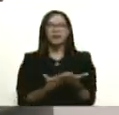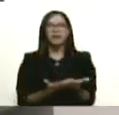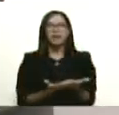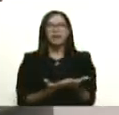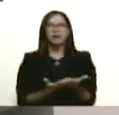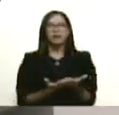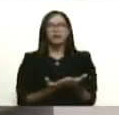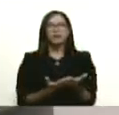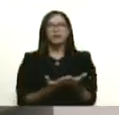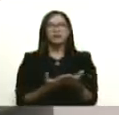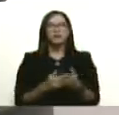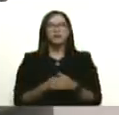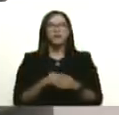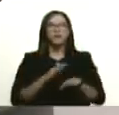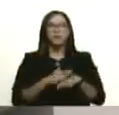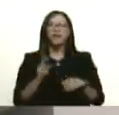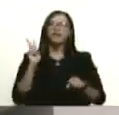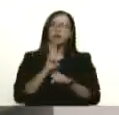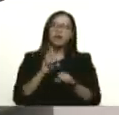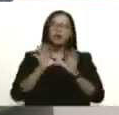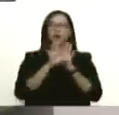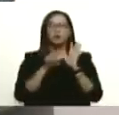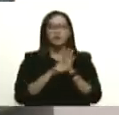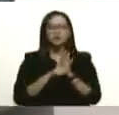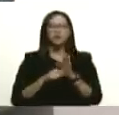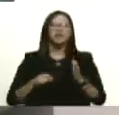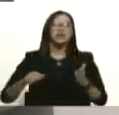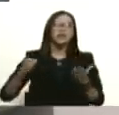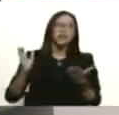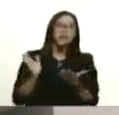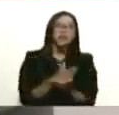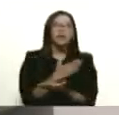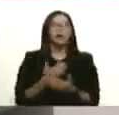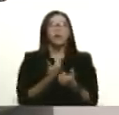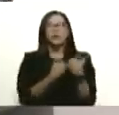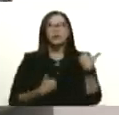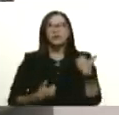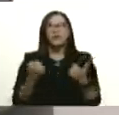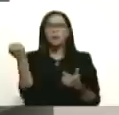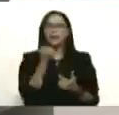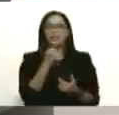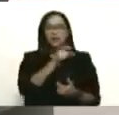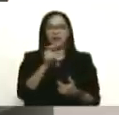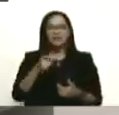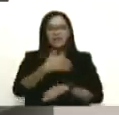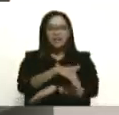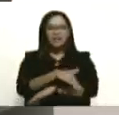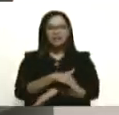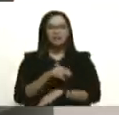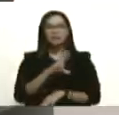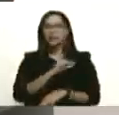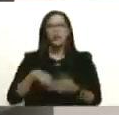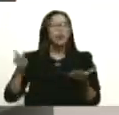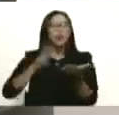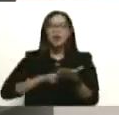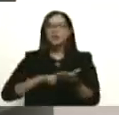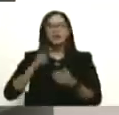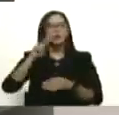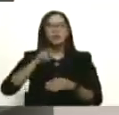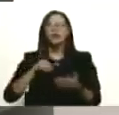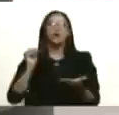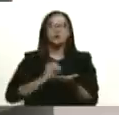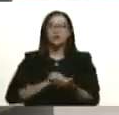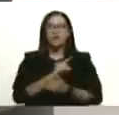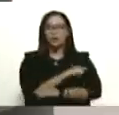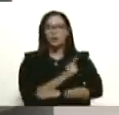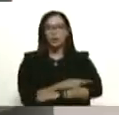quienes violaron la Constitución, derrocaron a un presidente, asesinaron gente en la calle, no llegue jamás y nunca al poder. Y eso